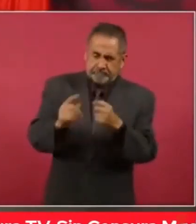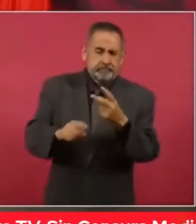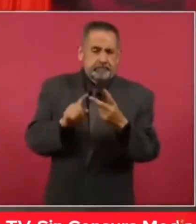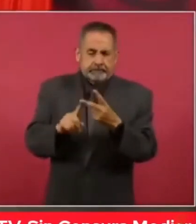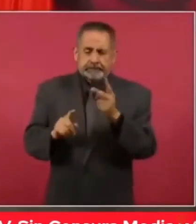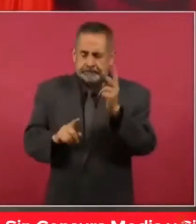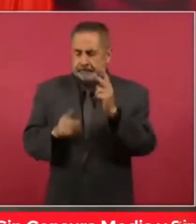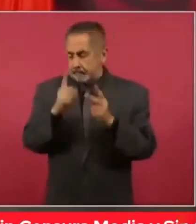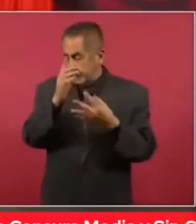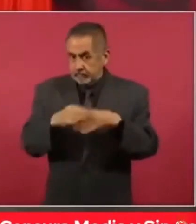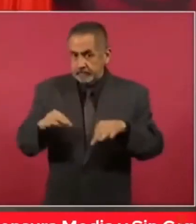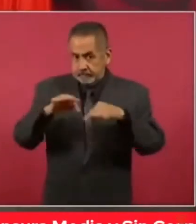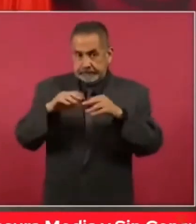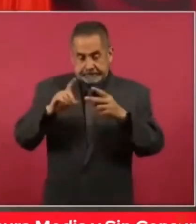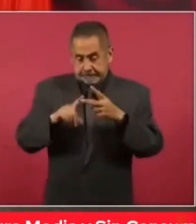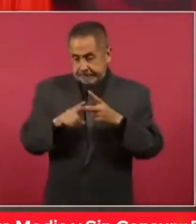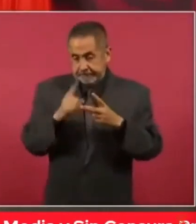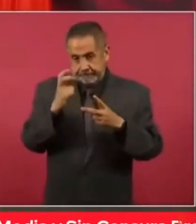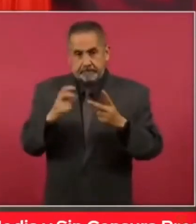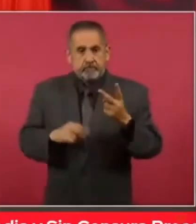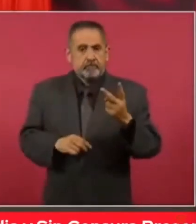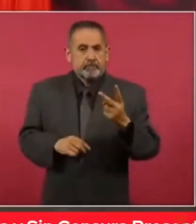eso es importantísimo,